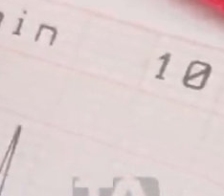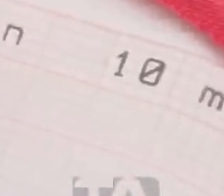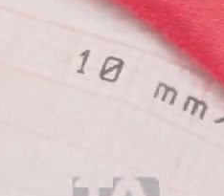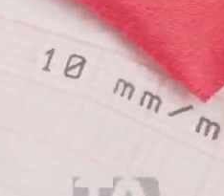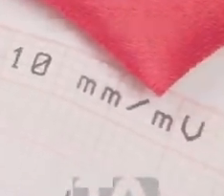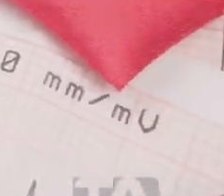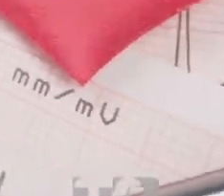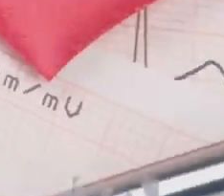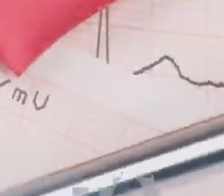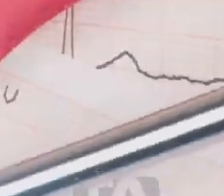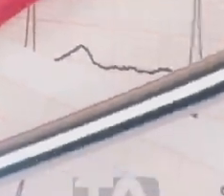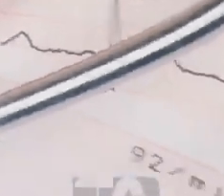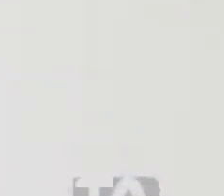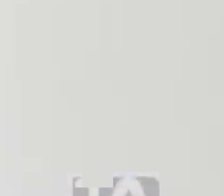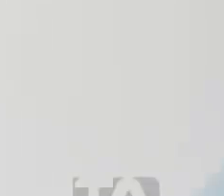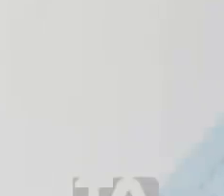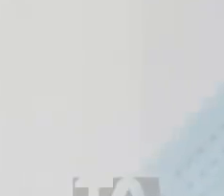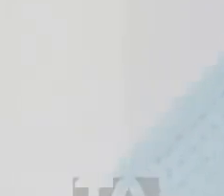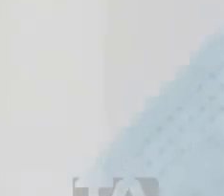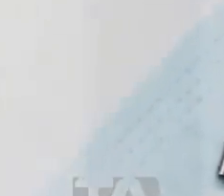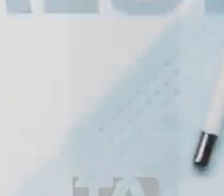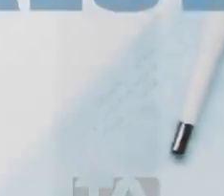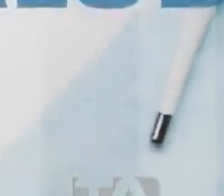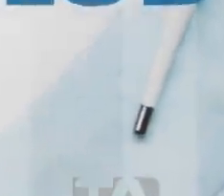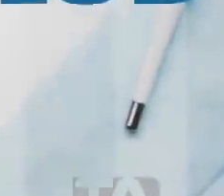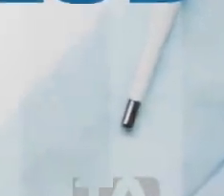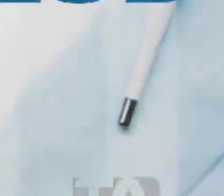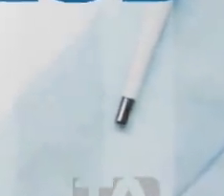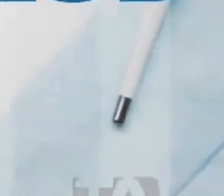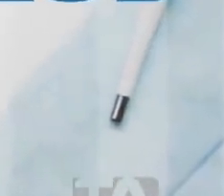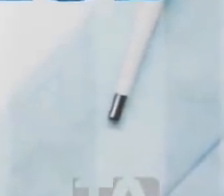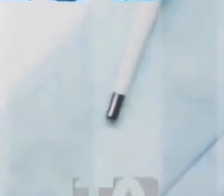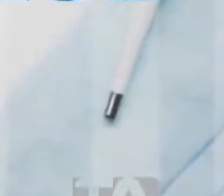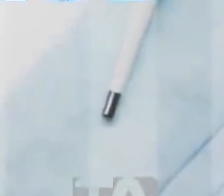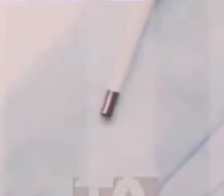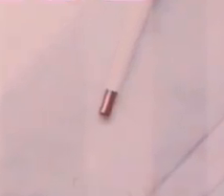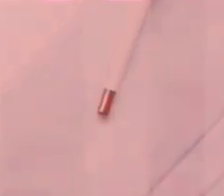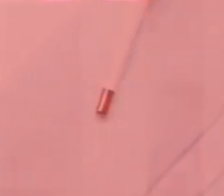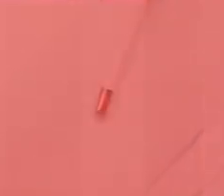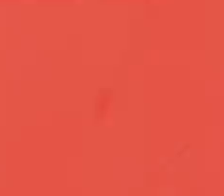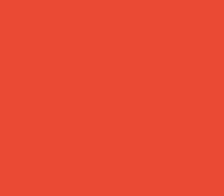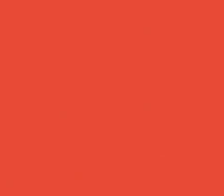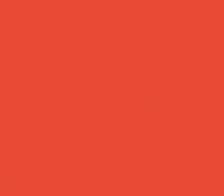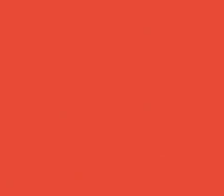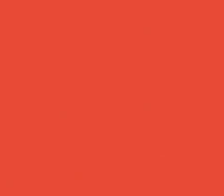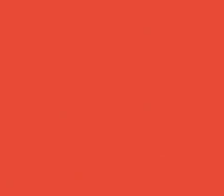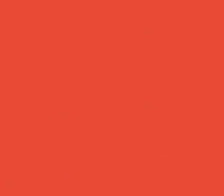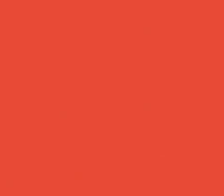Salud.